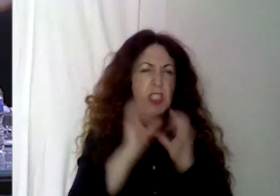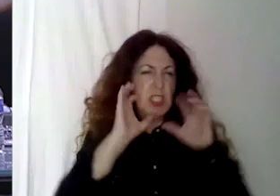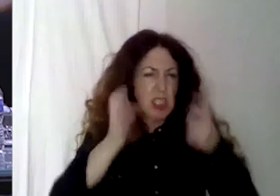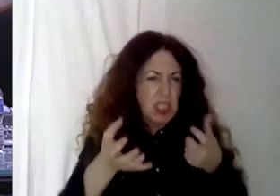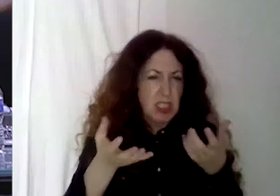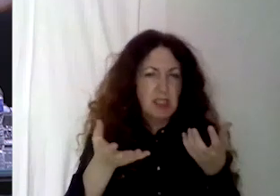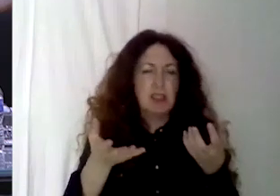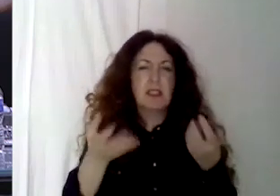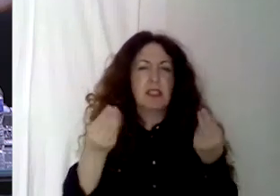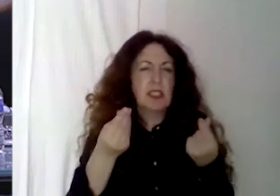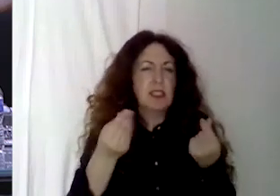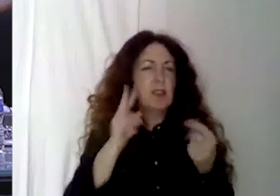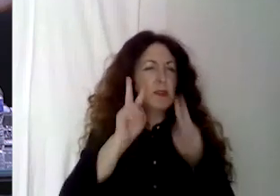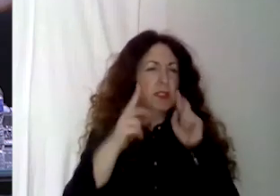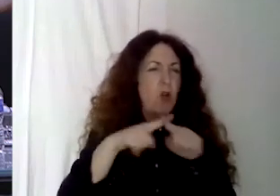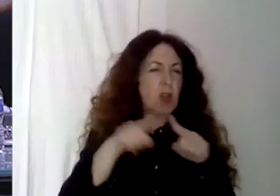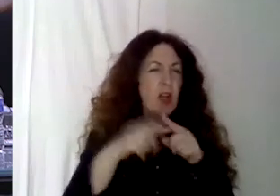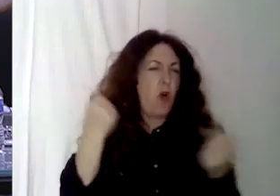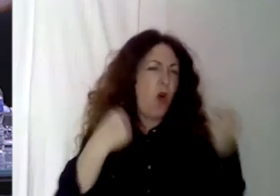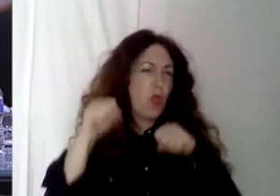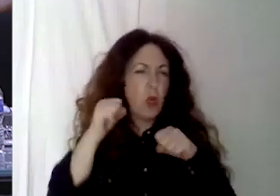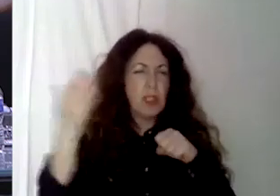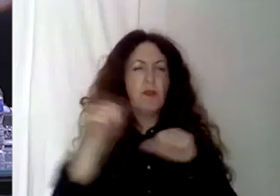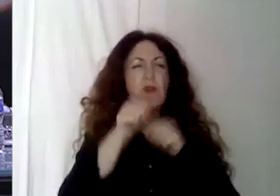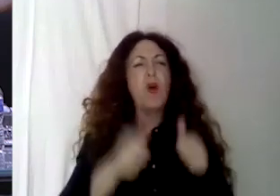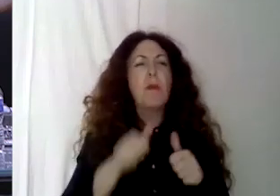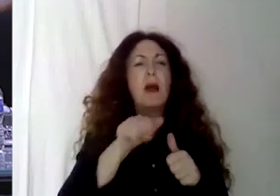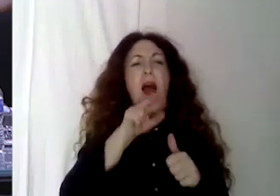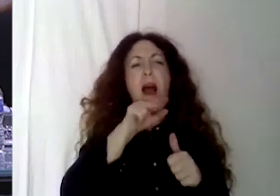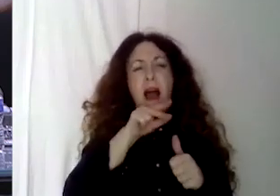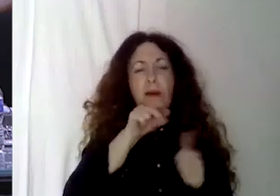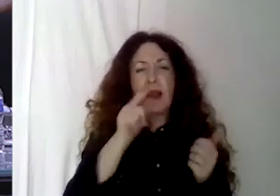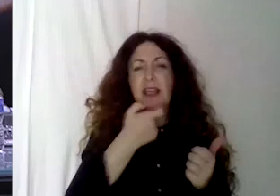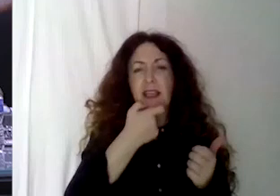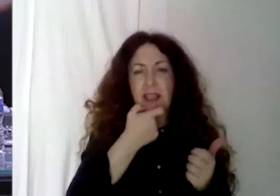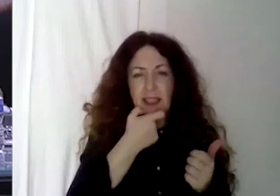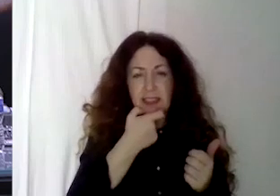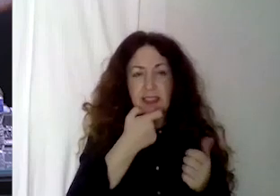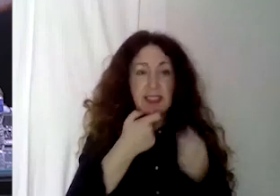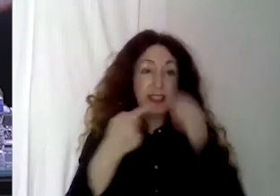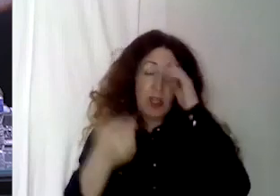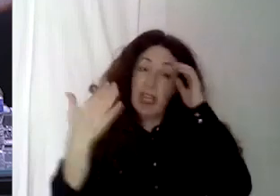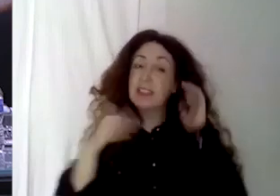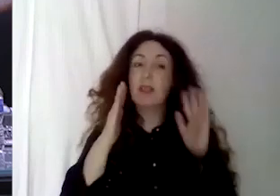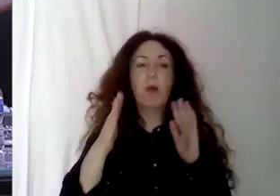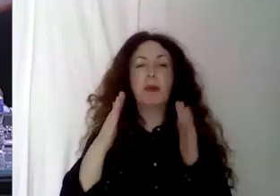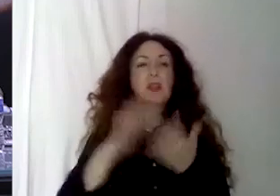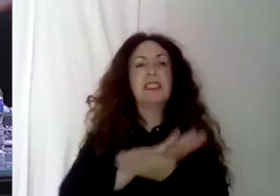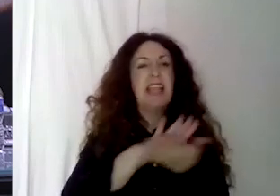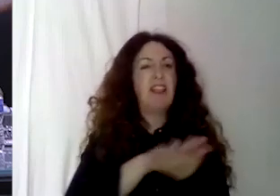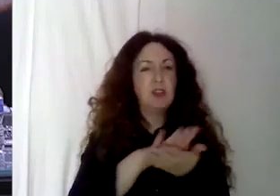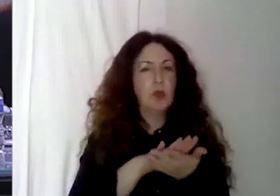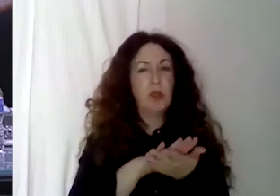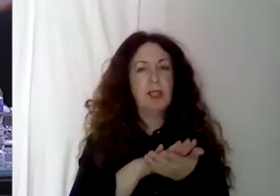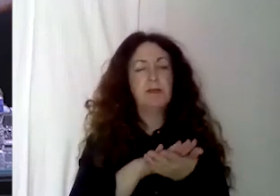sobre la conducta. Es un problema de orden social que se quiere destruir y se va a destruir. Y se va a destruir